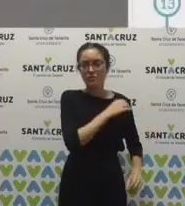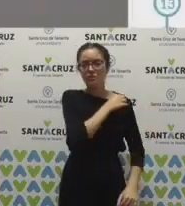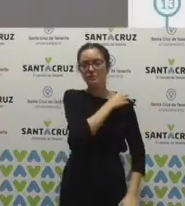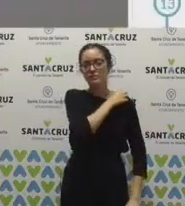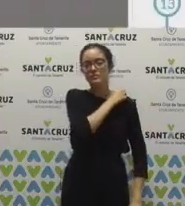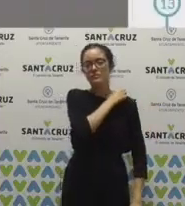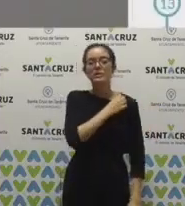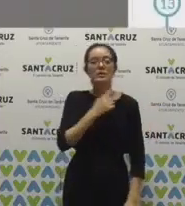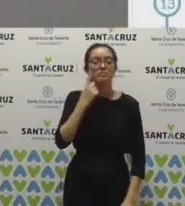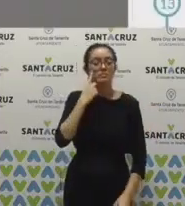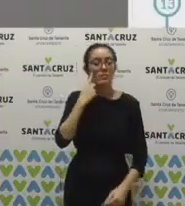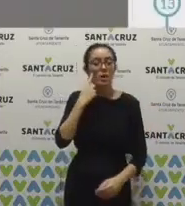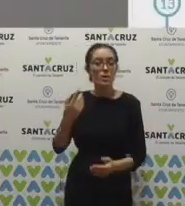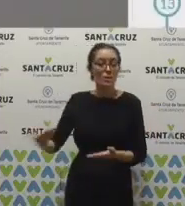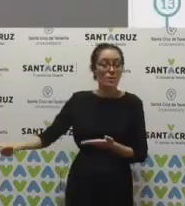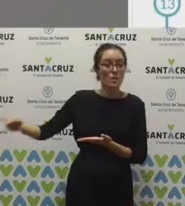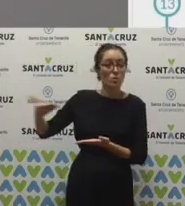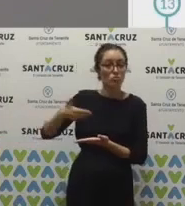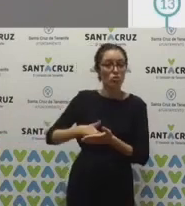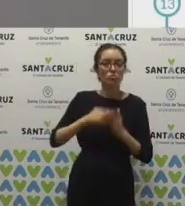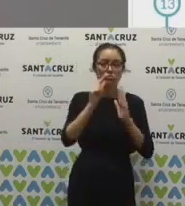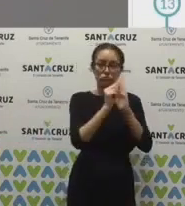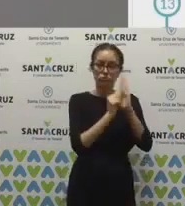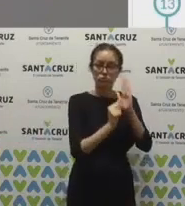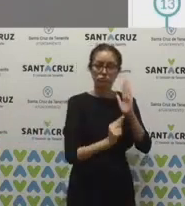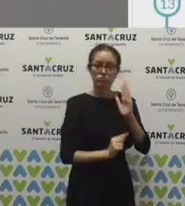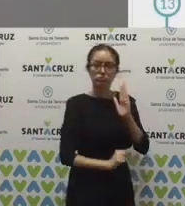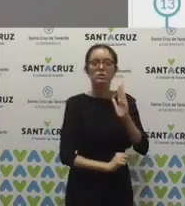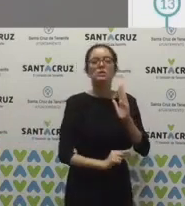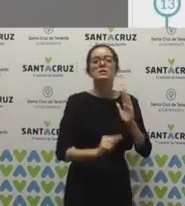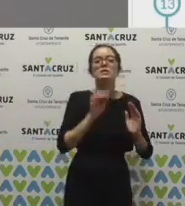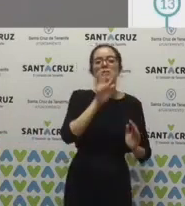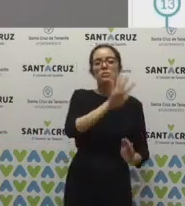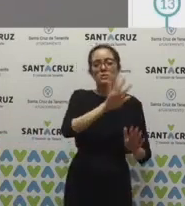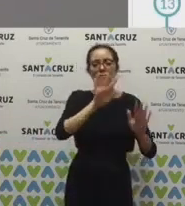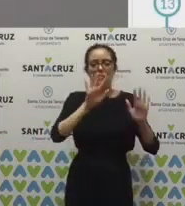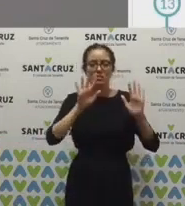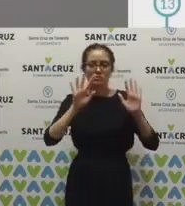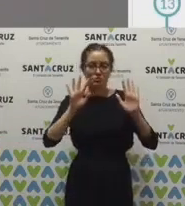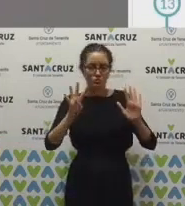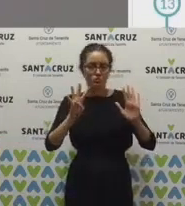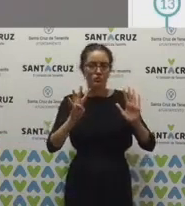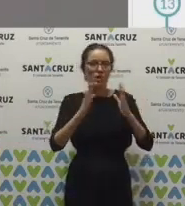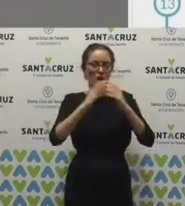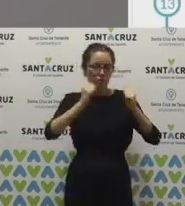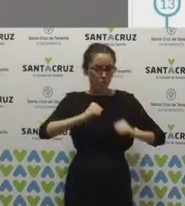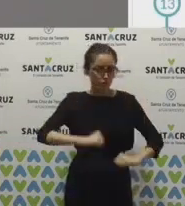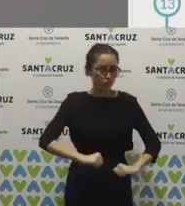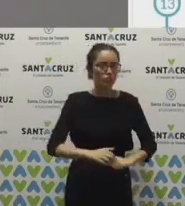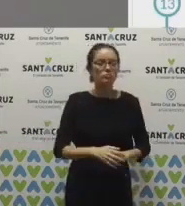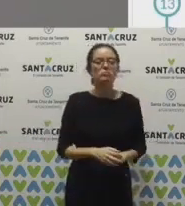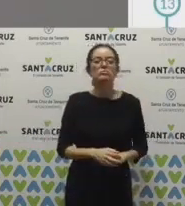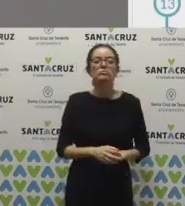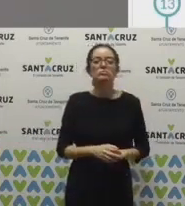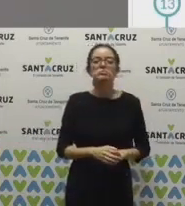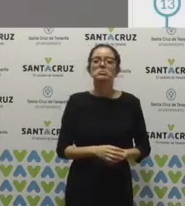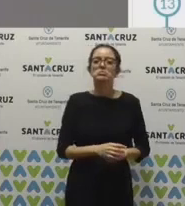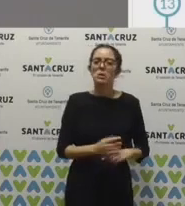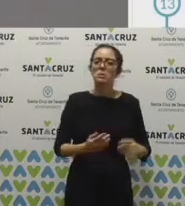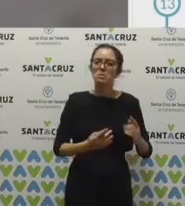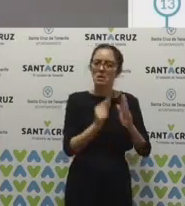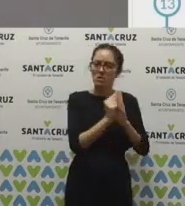esta moción es un aluvión de 59 acuerdos con aspectos muy variados por supuesto que hay medidas que apoyamos